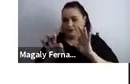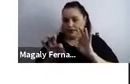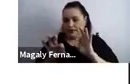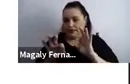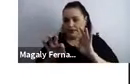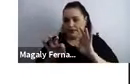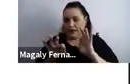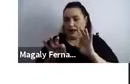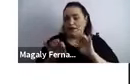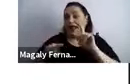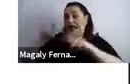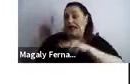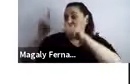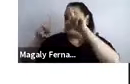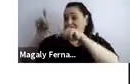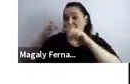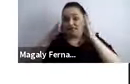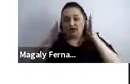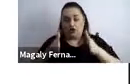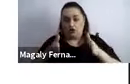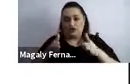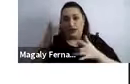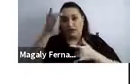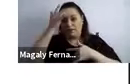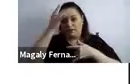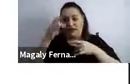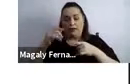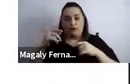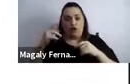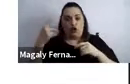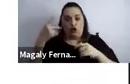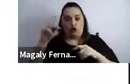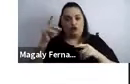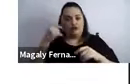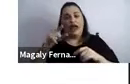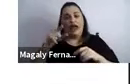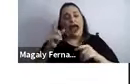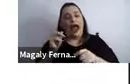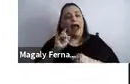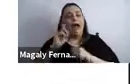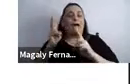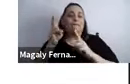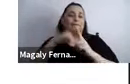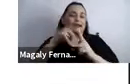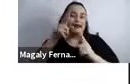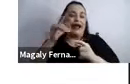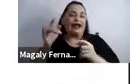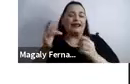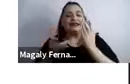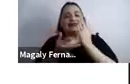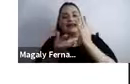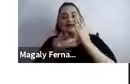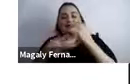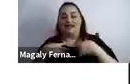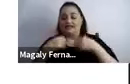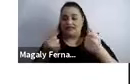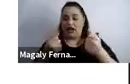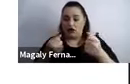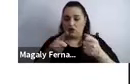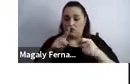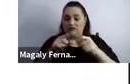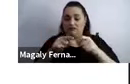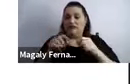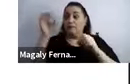los estadísticos y epidemiólogos que aplican esas técnicas a la salud, que es el ajuste de tasas indirecto,